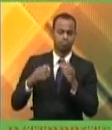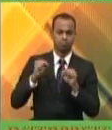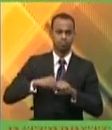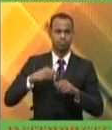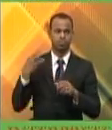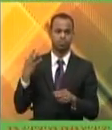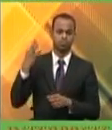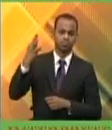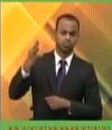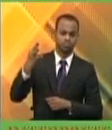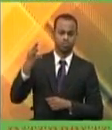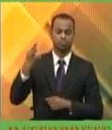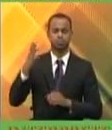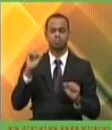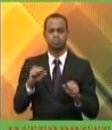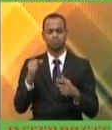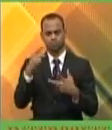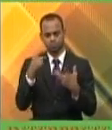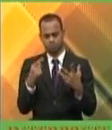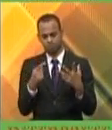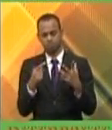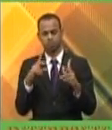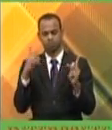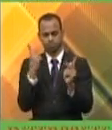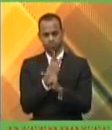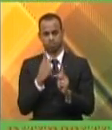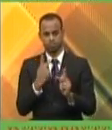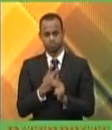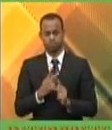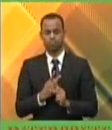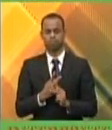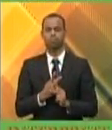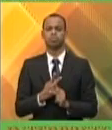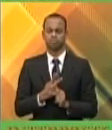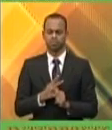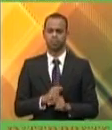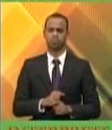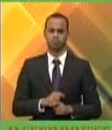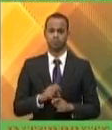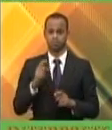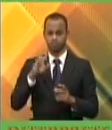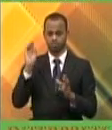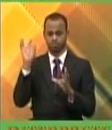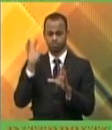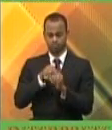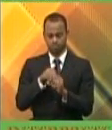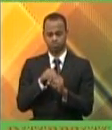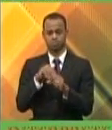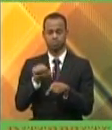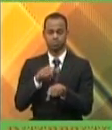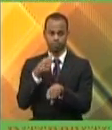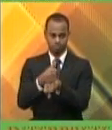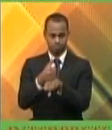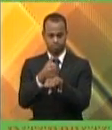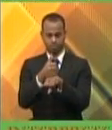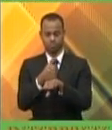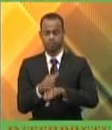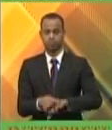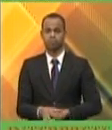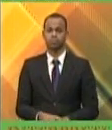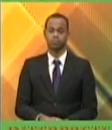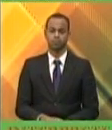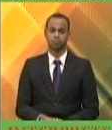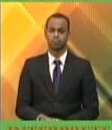próximo medir los resultados y hemos creado este marco dentro del poder judicial para ello